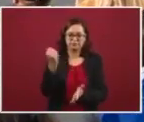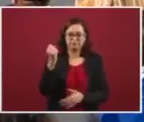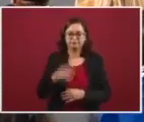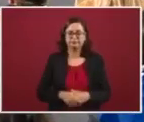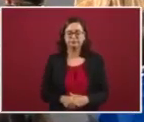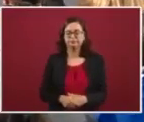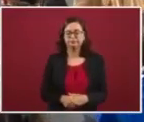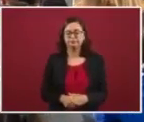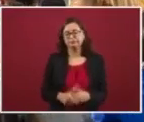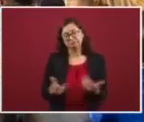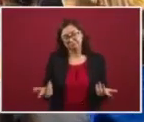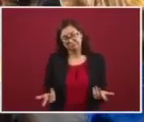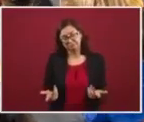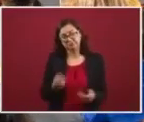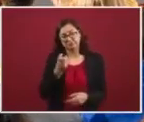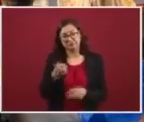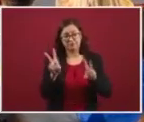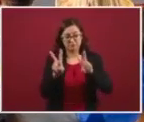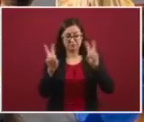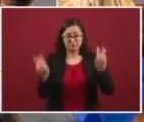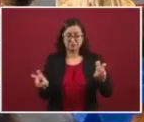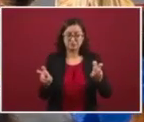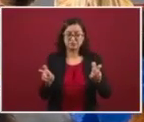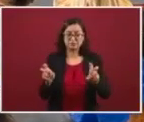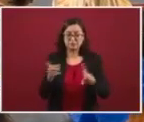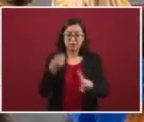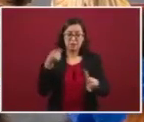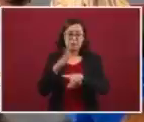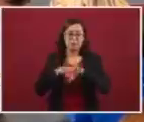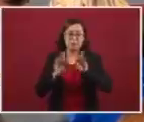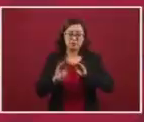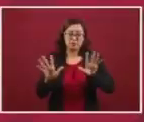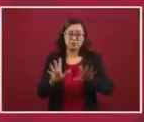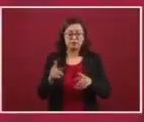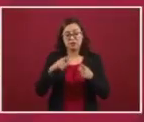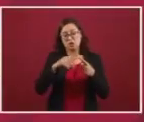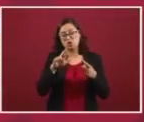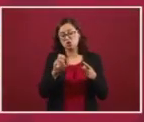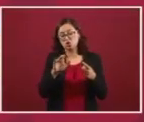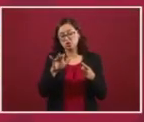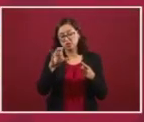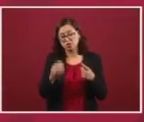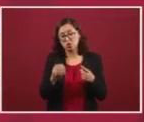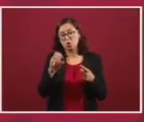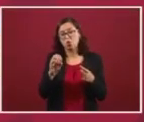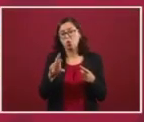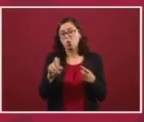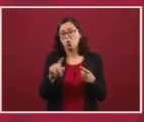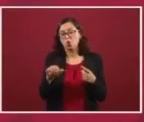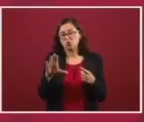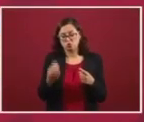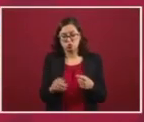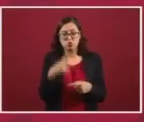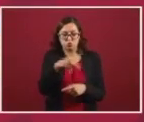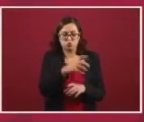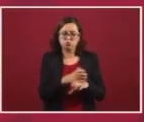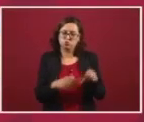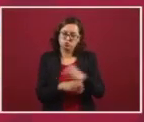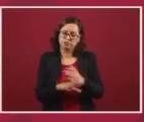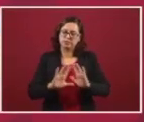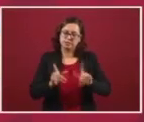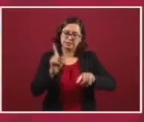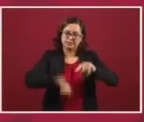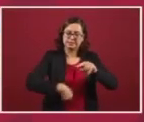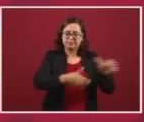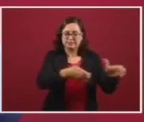ley. Entonces, en este sentido y de forma muy puntual, respondiendo el caso de Rocío Orozco, ya fueron estos bienes, ya están bajo administración del SAE,